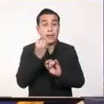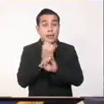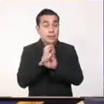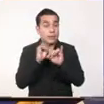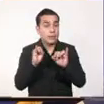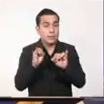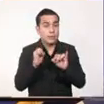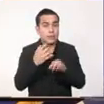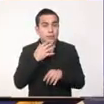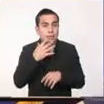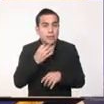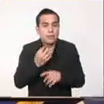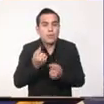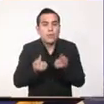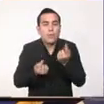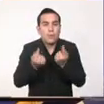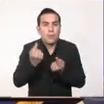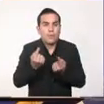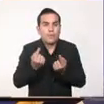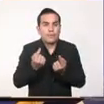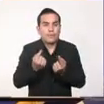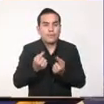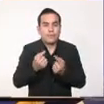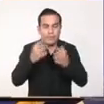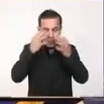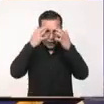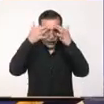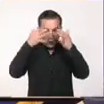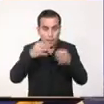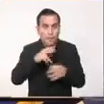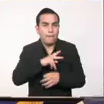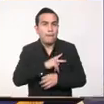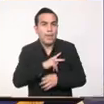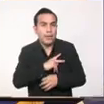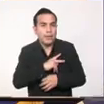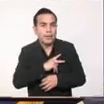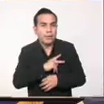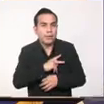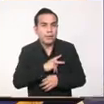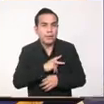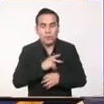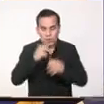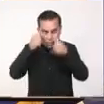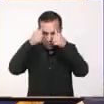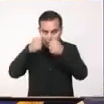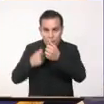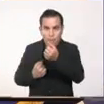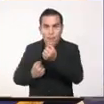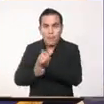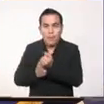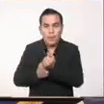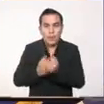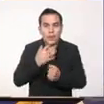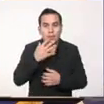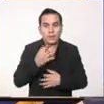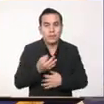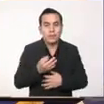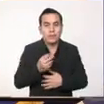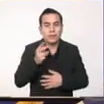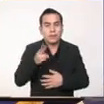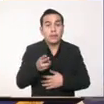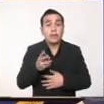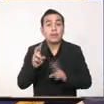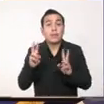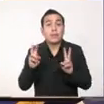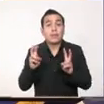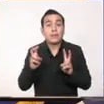independiente o gente que va a tomar sus decisiones no de acuerdo a lo de otro órgano, lo que usted decía,